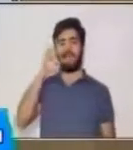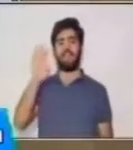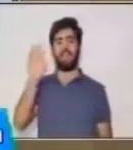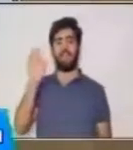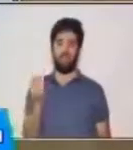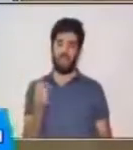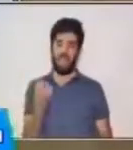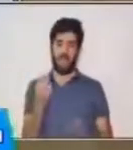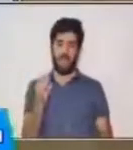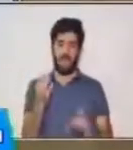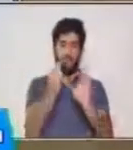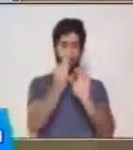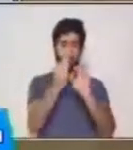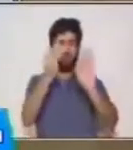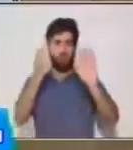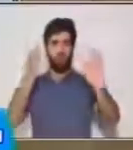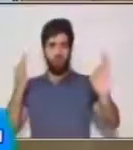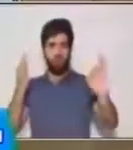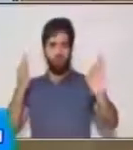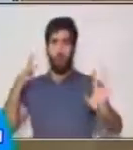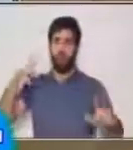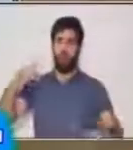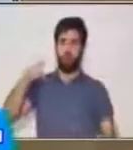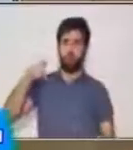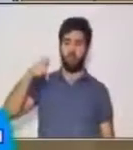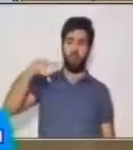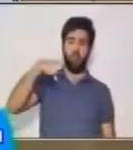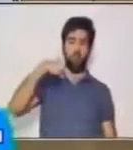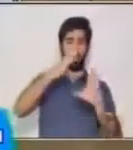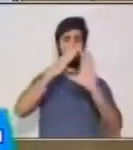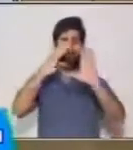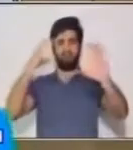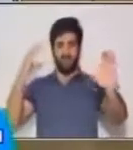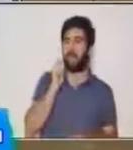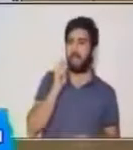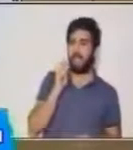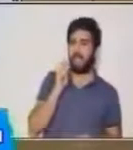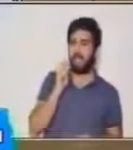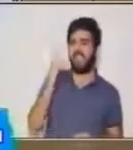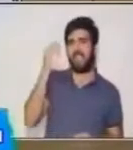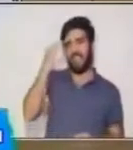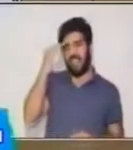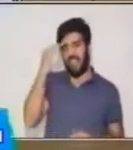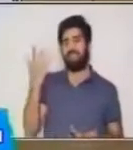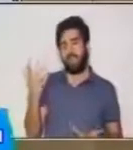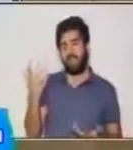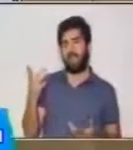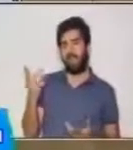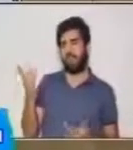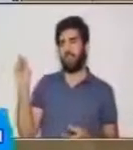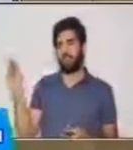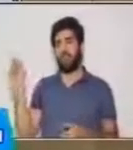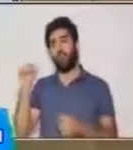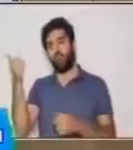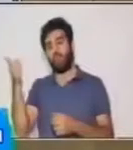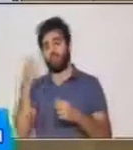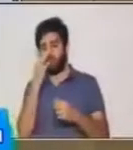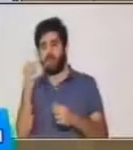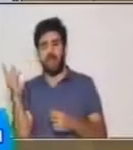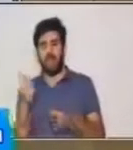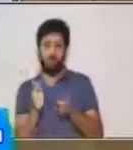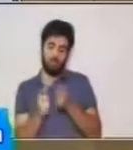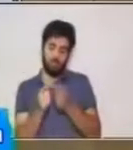enviando ella? Ella está utilizando comunicación escrita porque lo está mandando por mensaje de texto, pero ella está utilizando comunicación